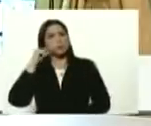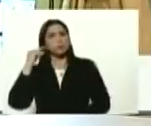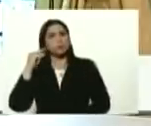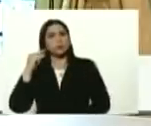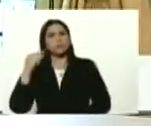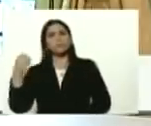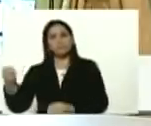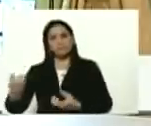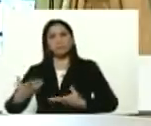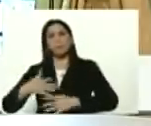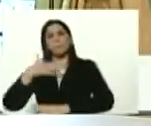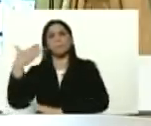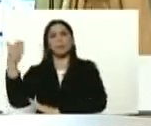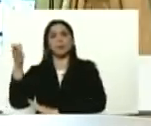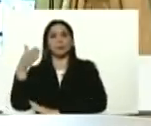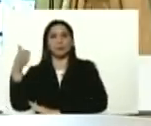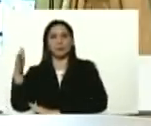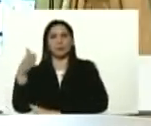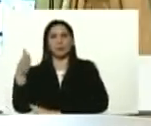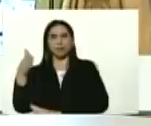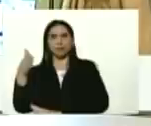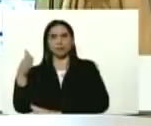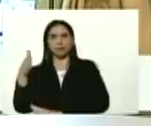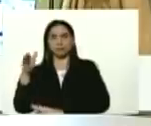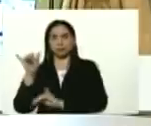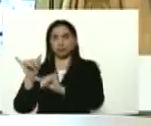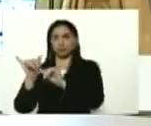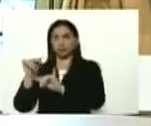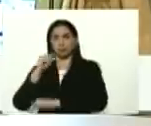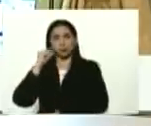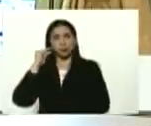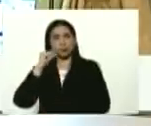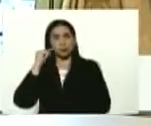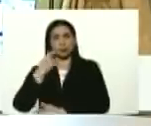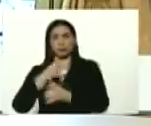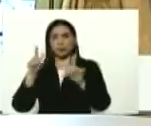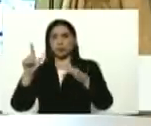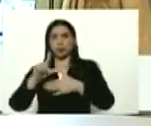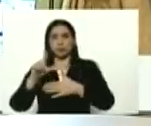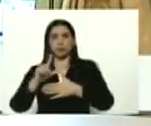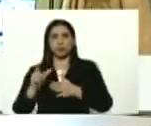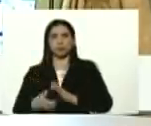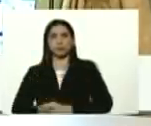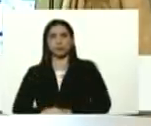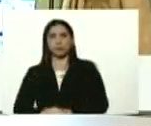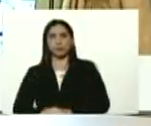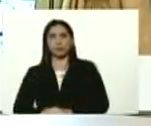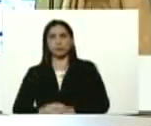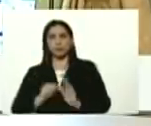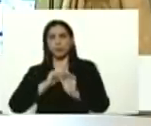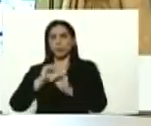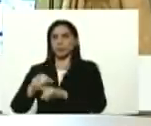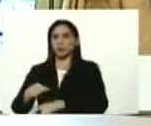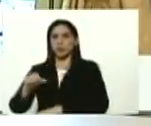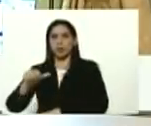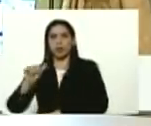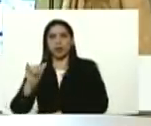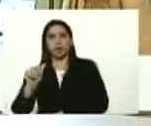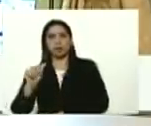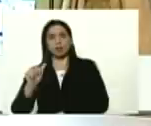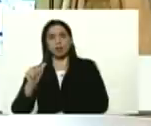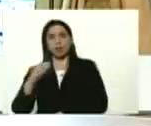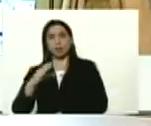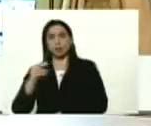bandera, la bandera de él, libertador de América, vencedor de Ayacucho.